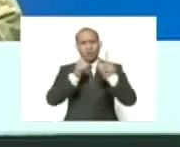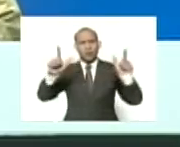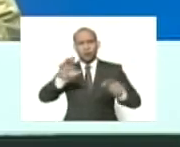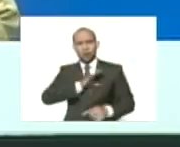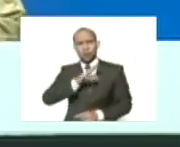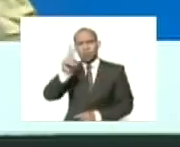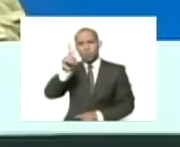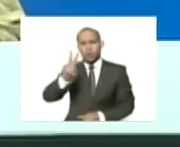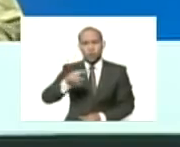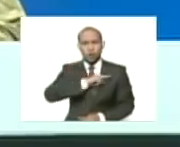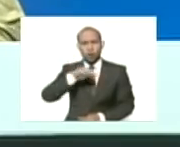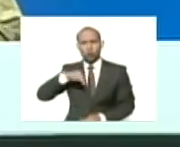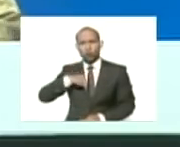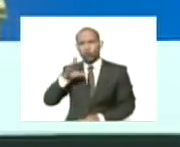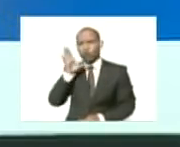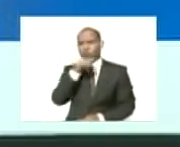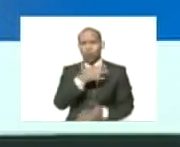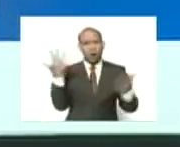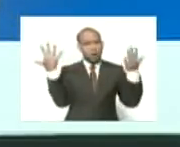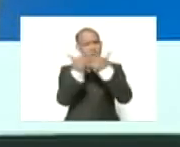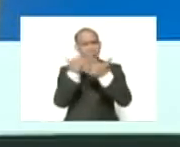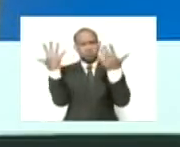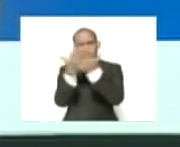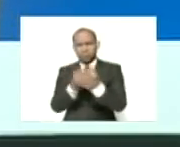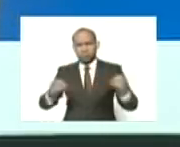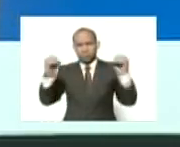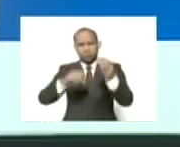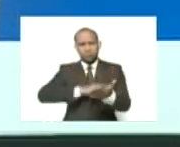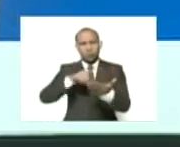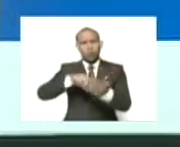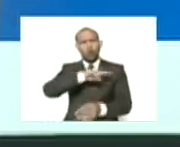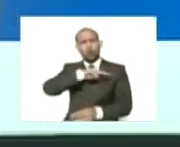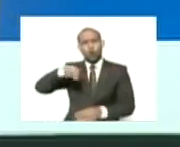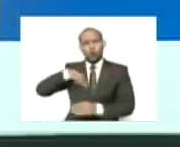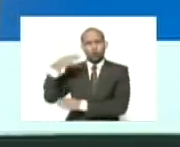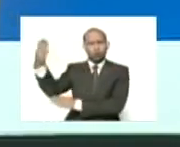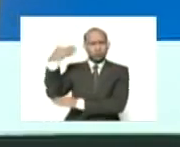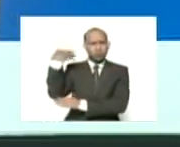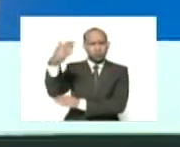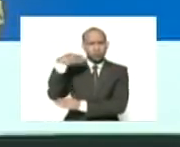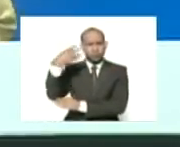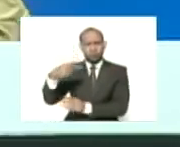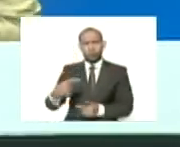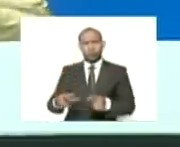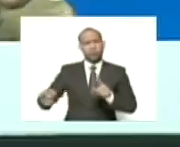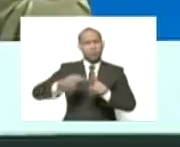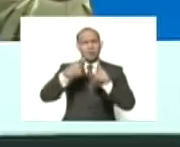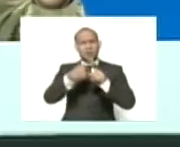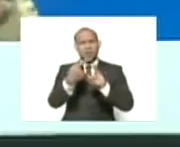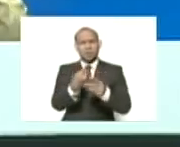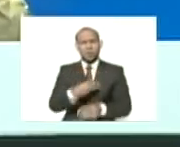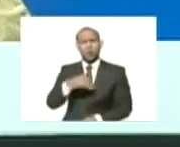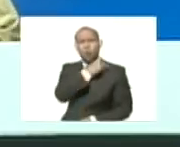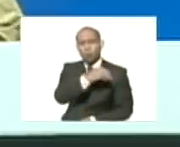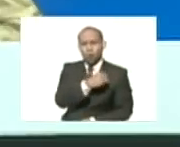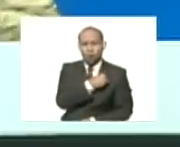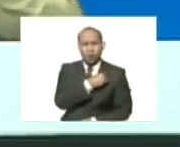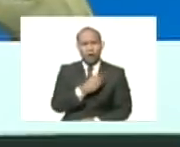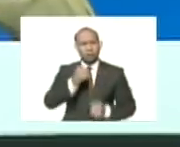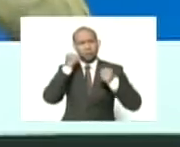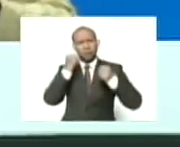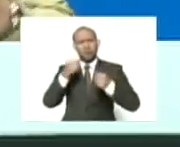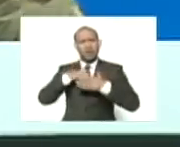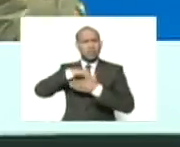Venezuela. No tengamos dudas de esas. Nosotros llevamos su bandera, su estandarte, sus principios, su moral y llevamos su fuerza